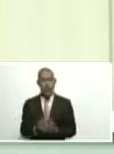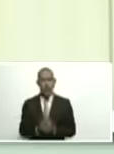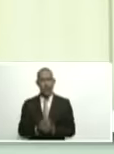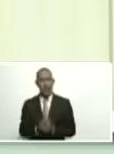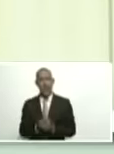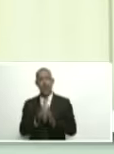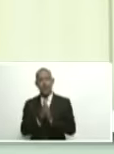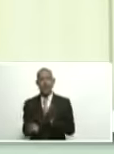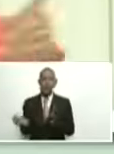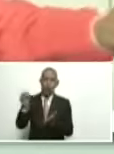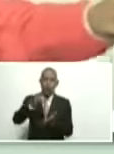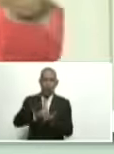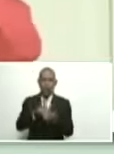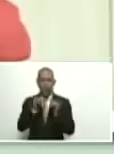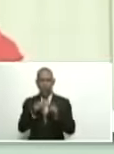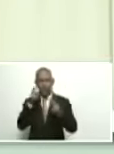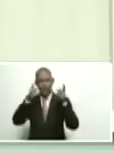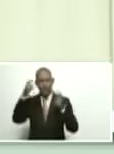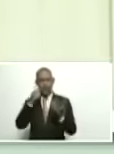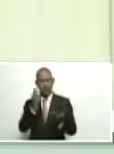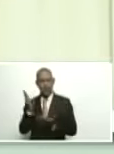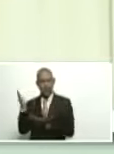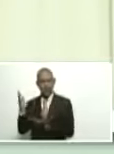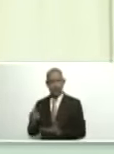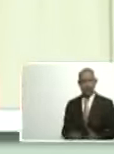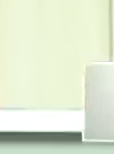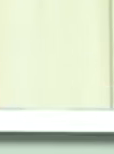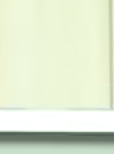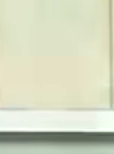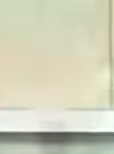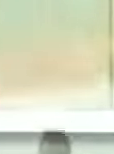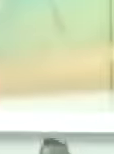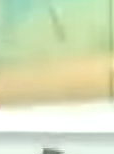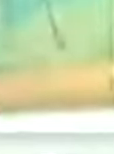a ratificarlo. ¡Adelante, video!